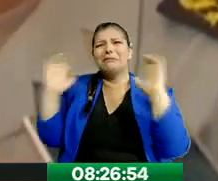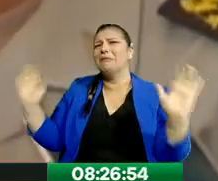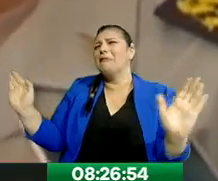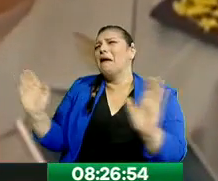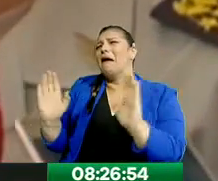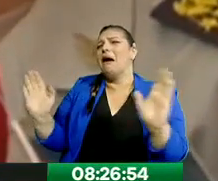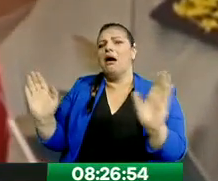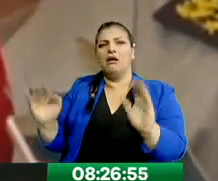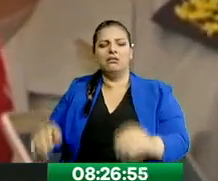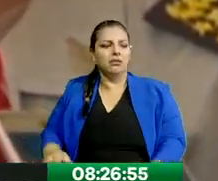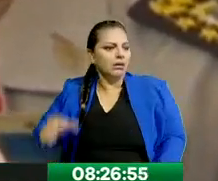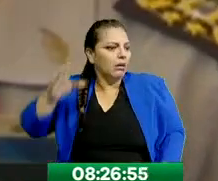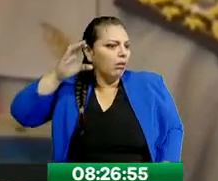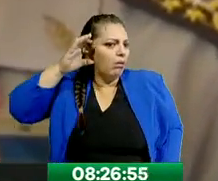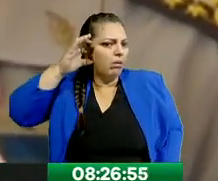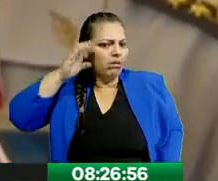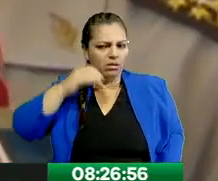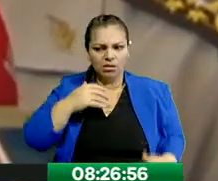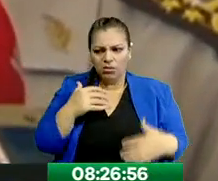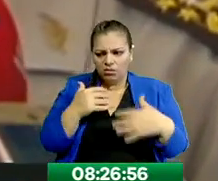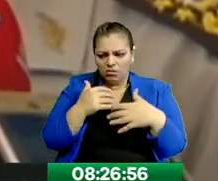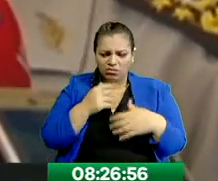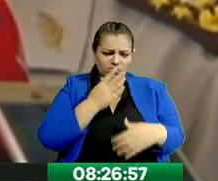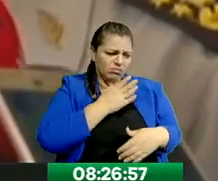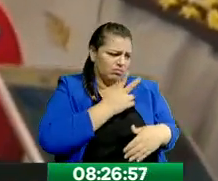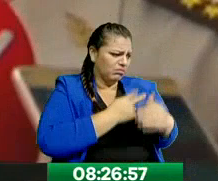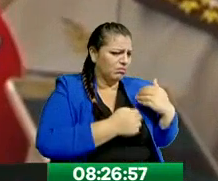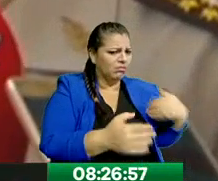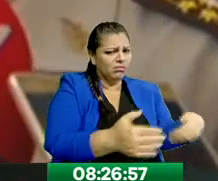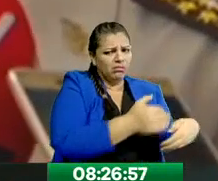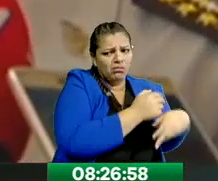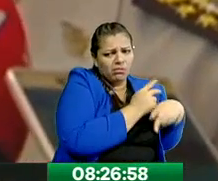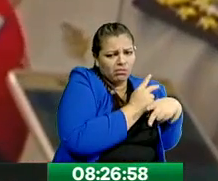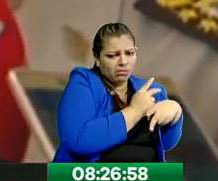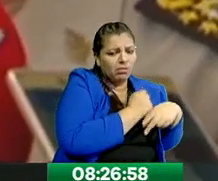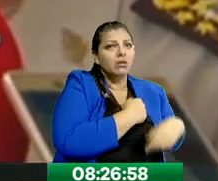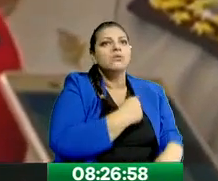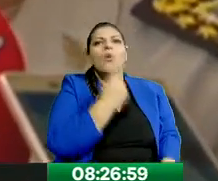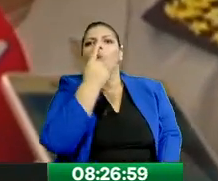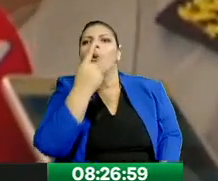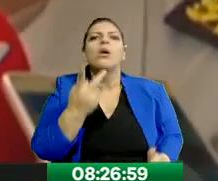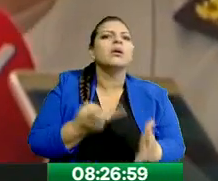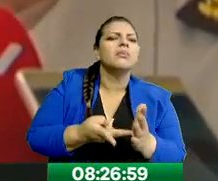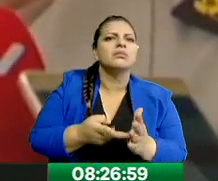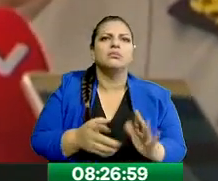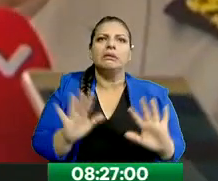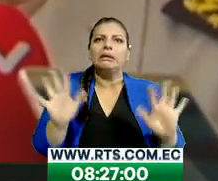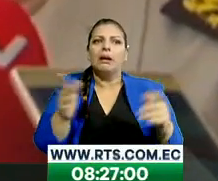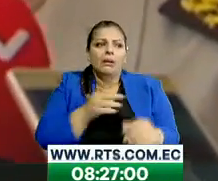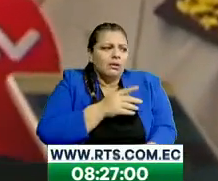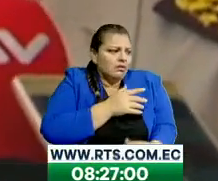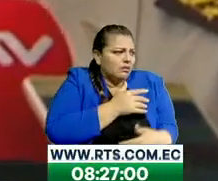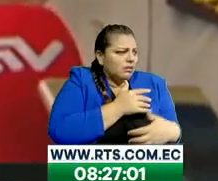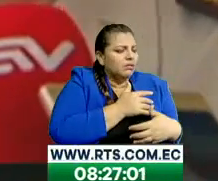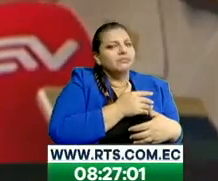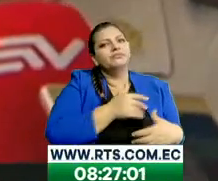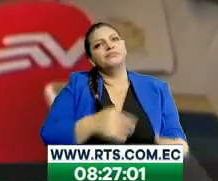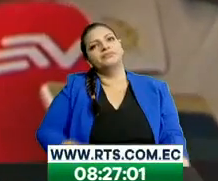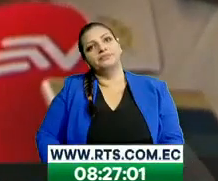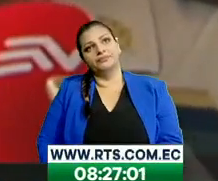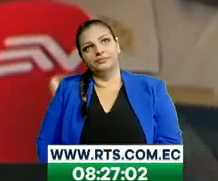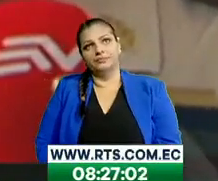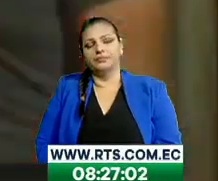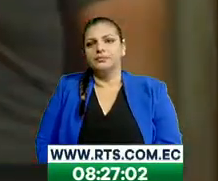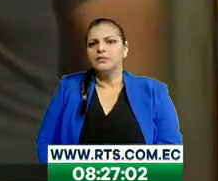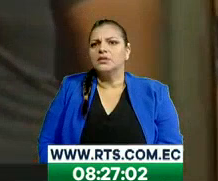y la llamada, no contestan, toman la decisión de forzar las seguridades de la habitación y proceder